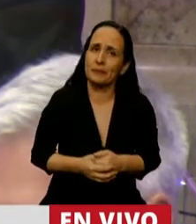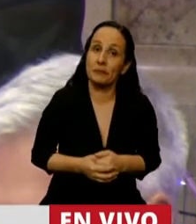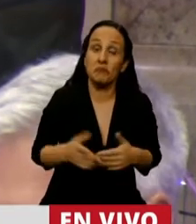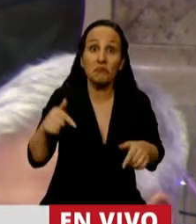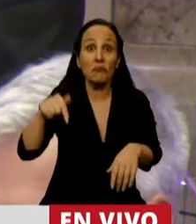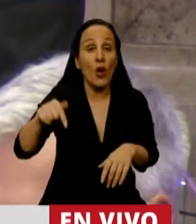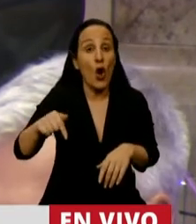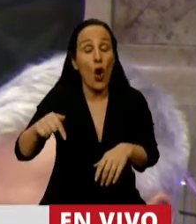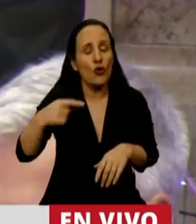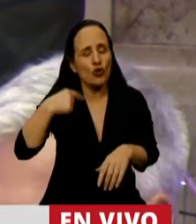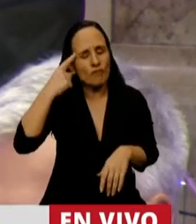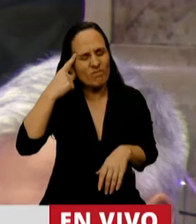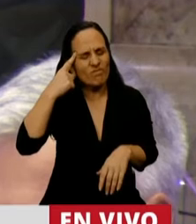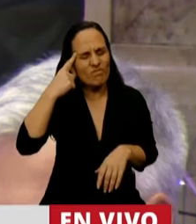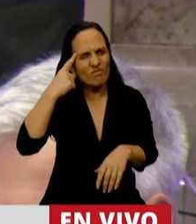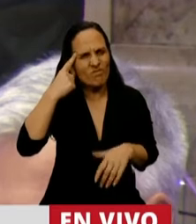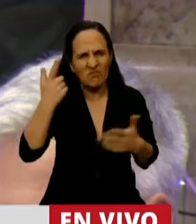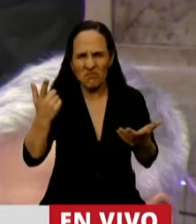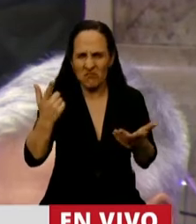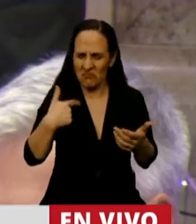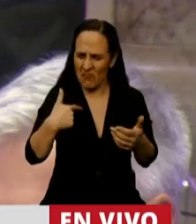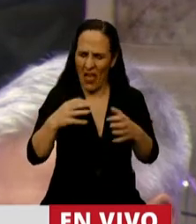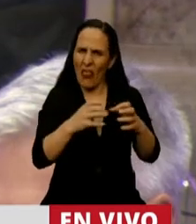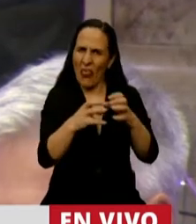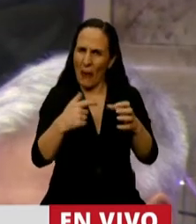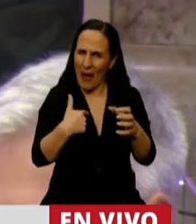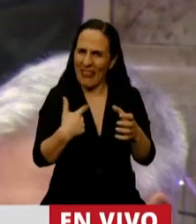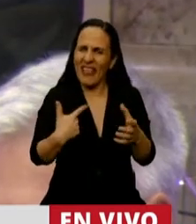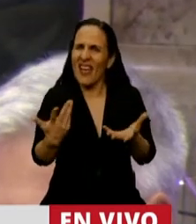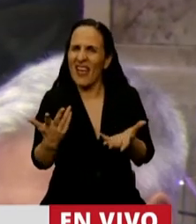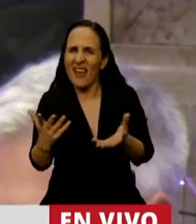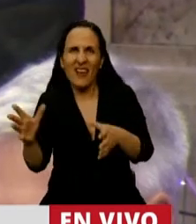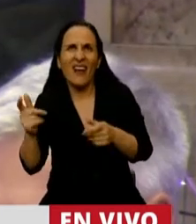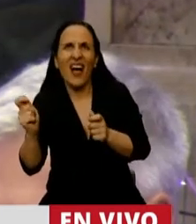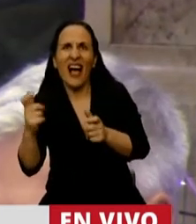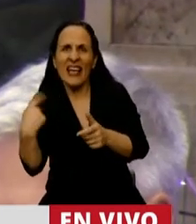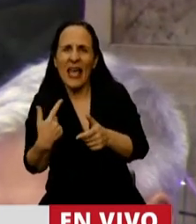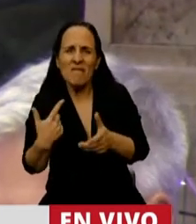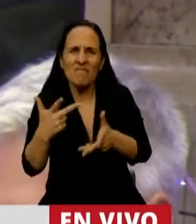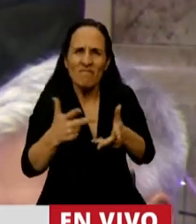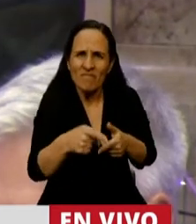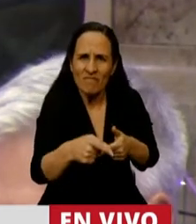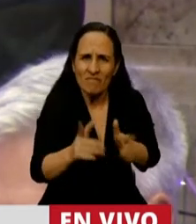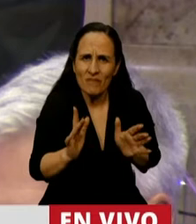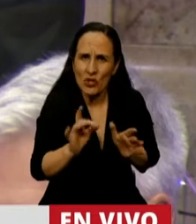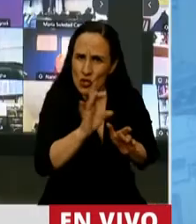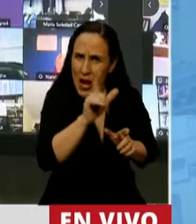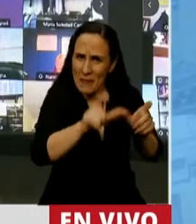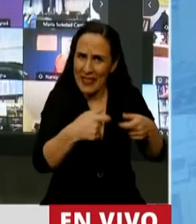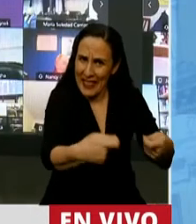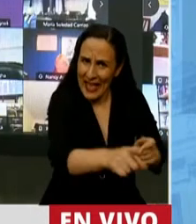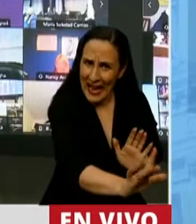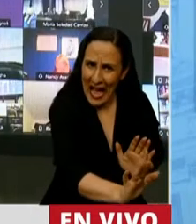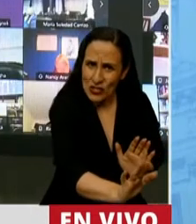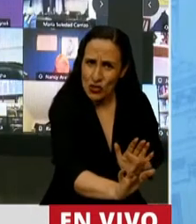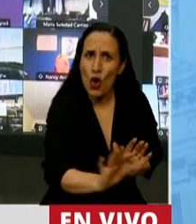hoy me preguntaba, ¿a quiénes representamos en este debate? ¿Solamente a los circunstanciales beneficiarios del gasto o